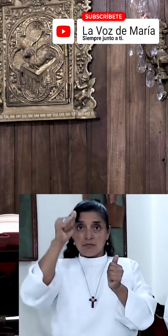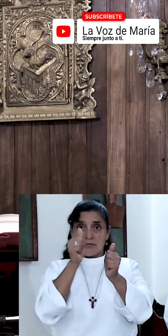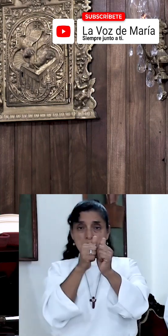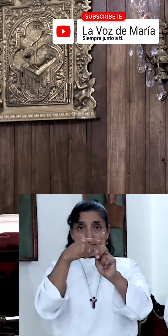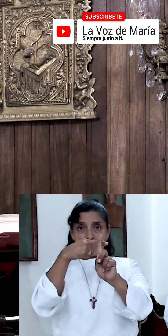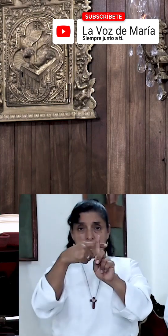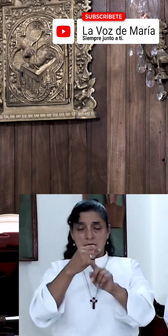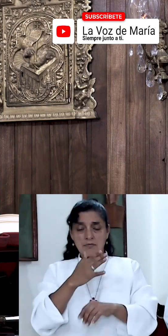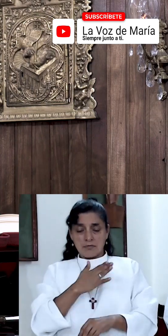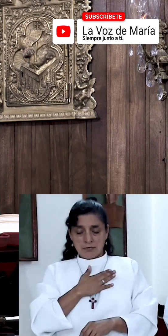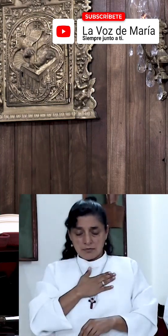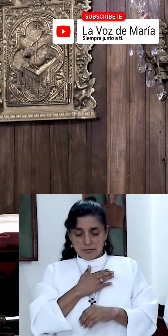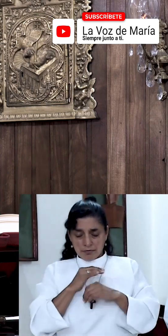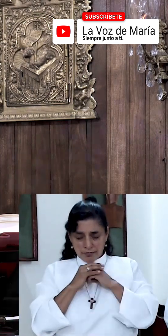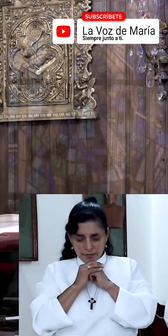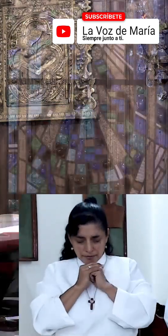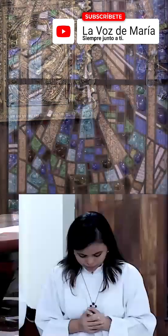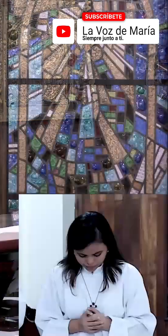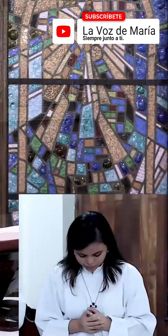en conmemoración mía».